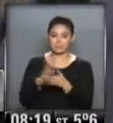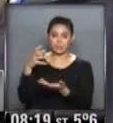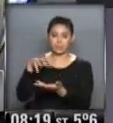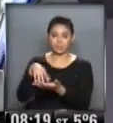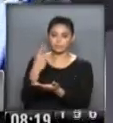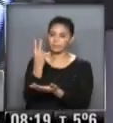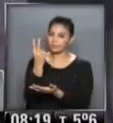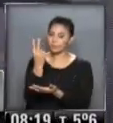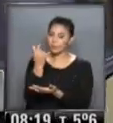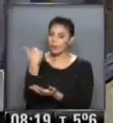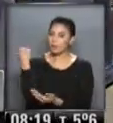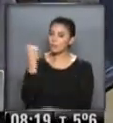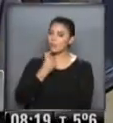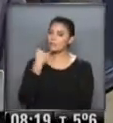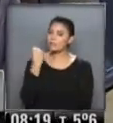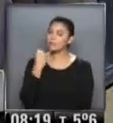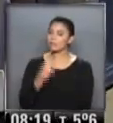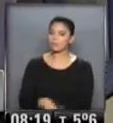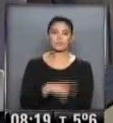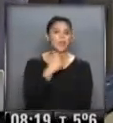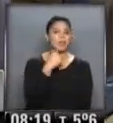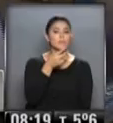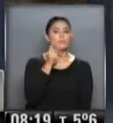un valor importante. Un negocio inmobiliario.